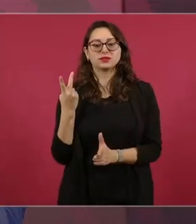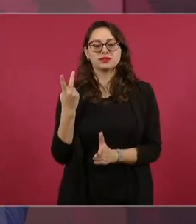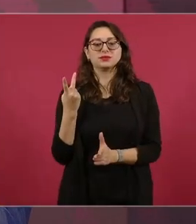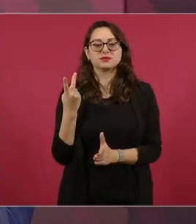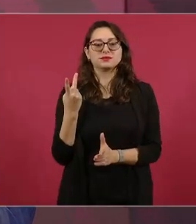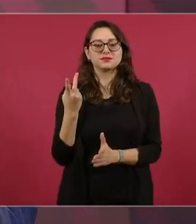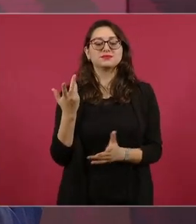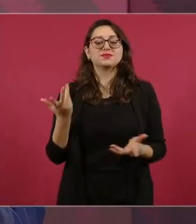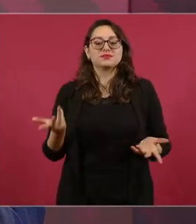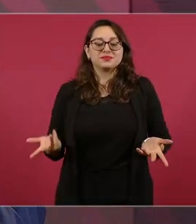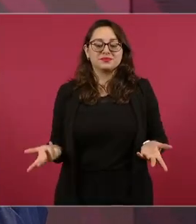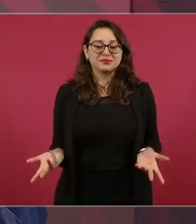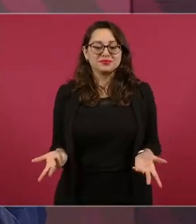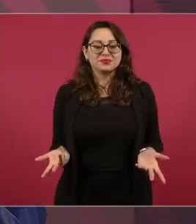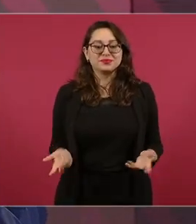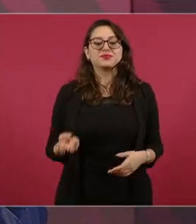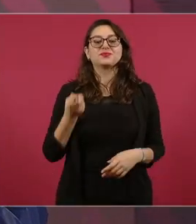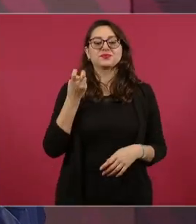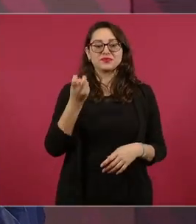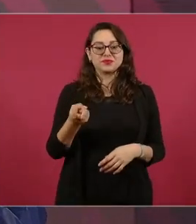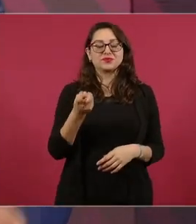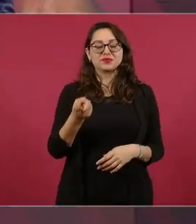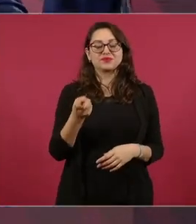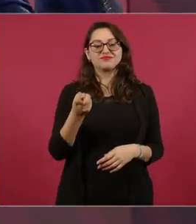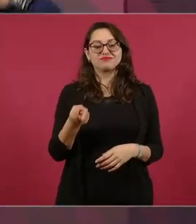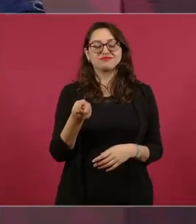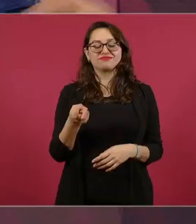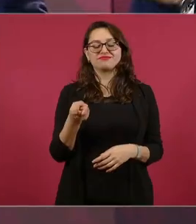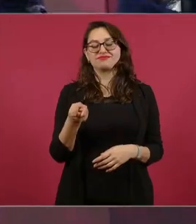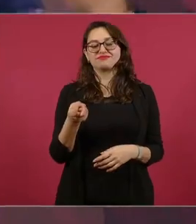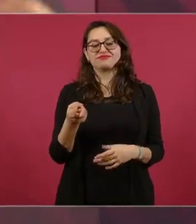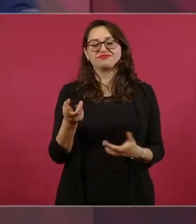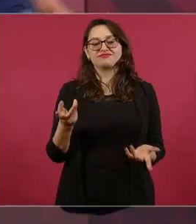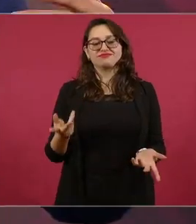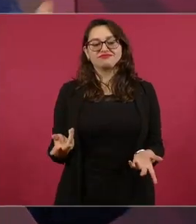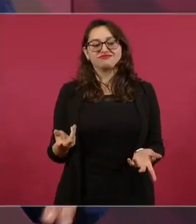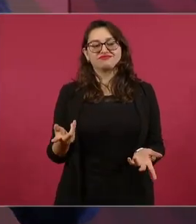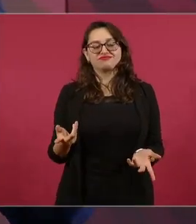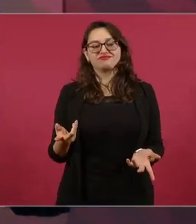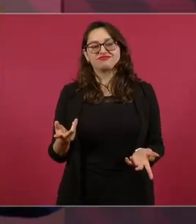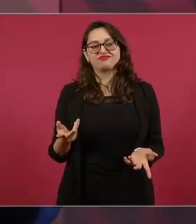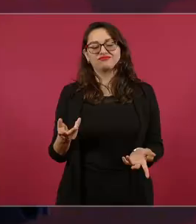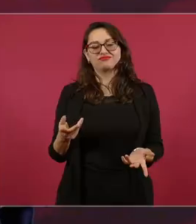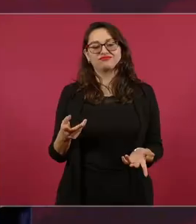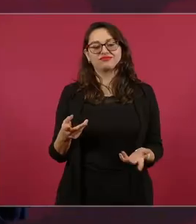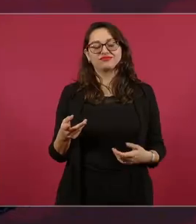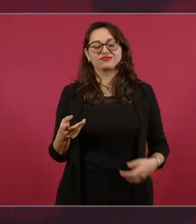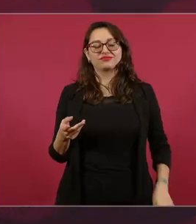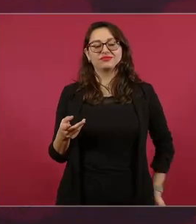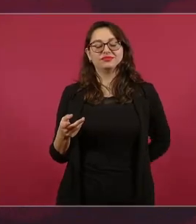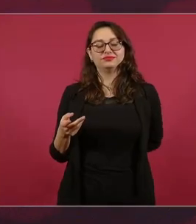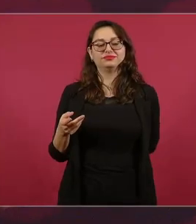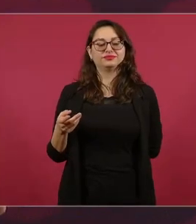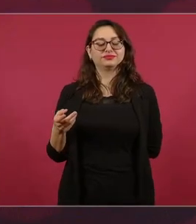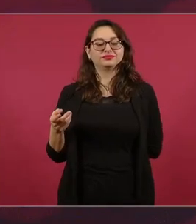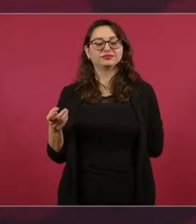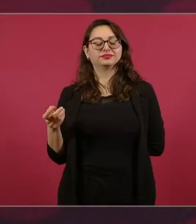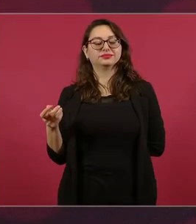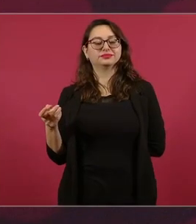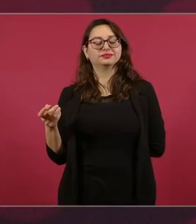De ahí viene la anécdota de cuando ya Manuel González, bueno, llegó a